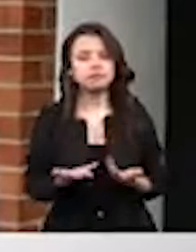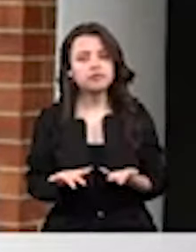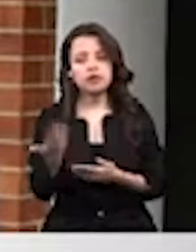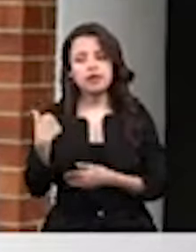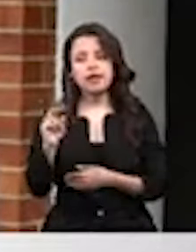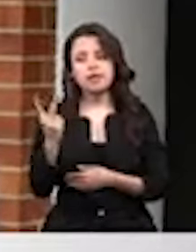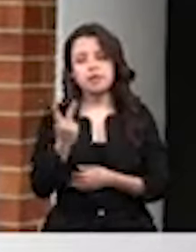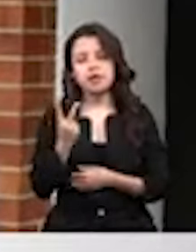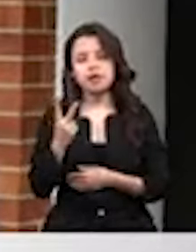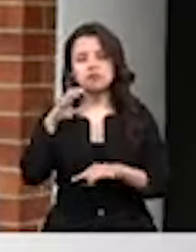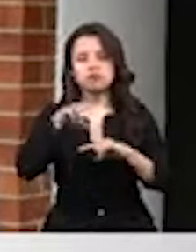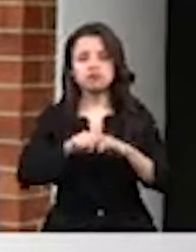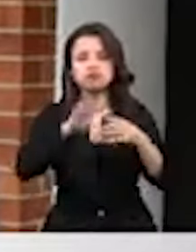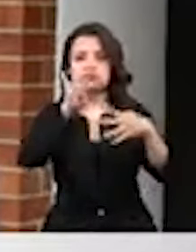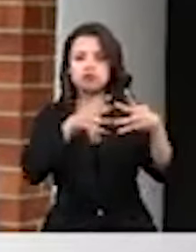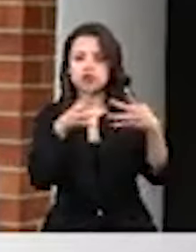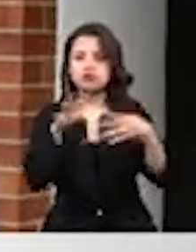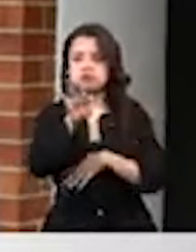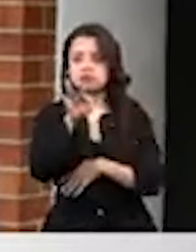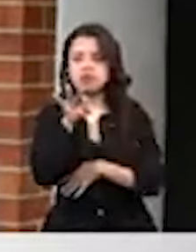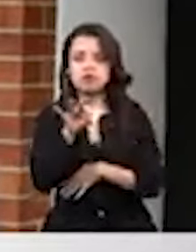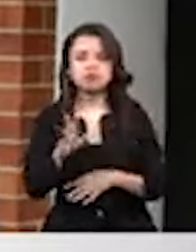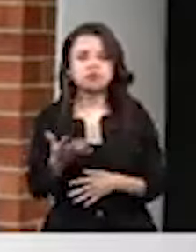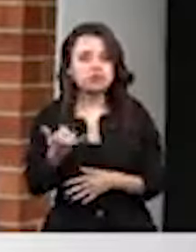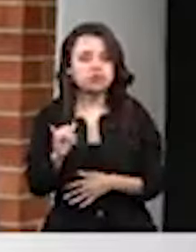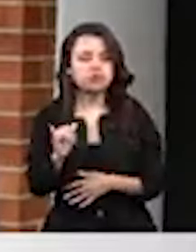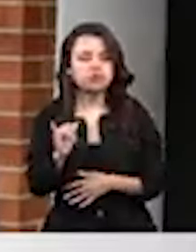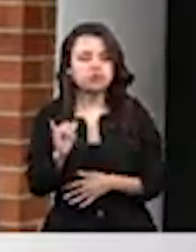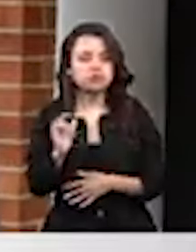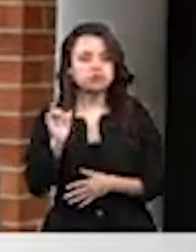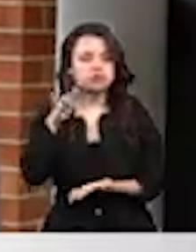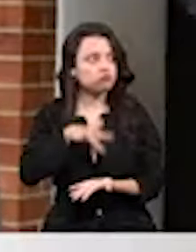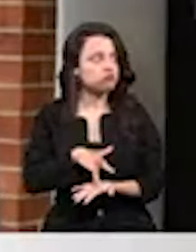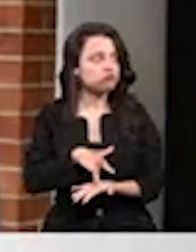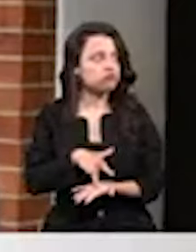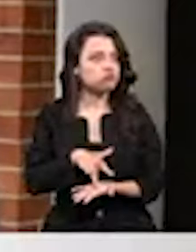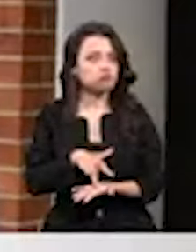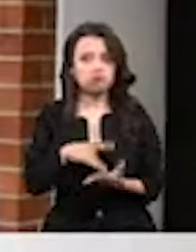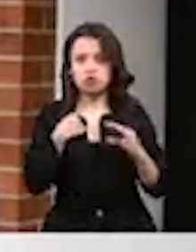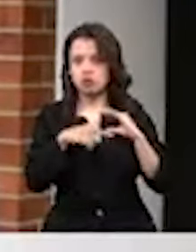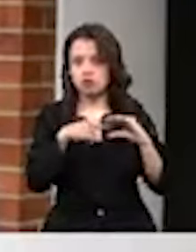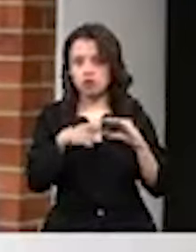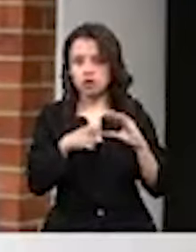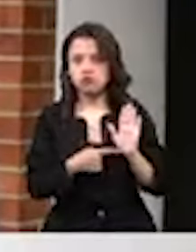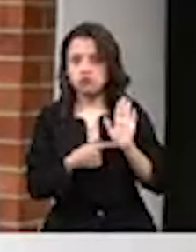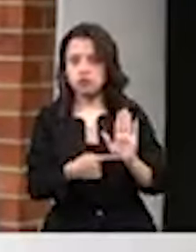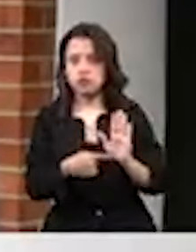viernes, me aparecían los horarios disponibles, seleccioné el horario y ya con eso llegué acá con el correo de la confirmación, la